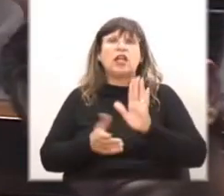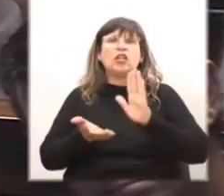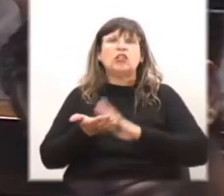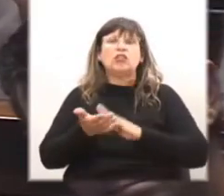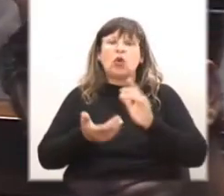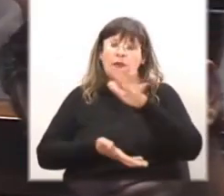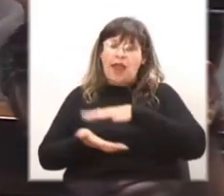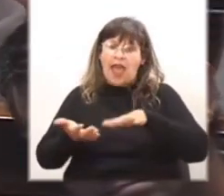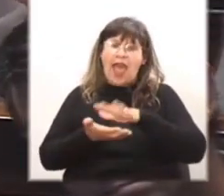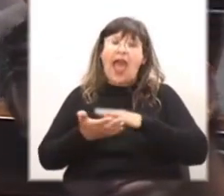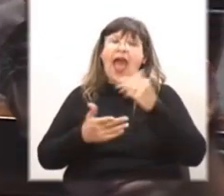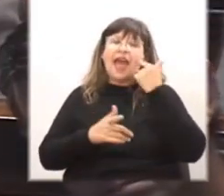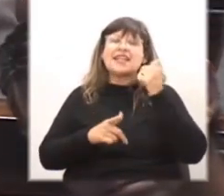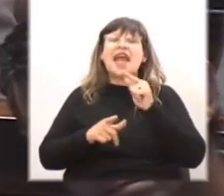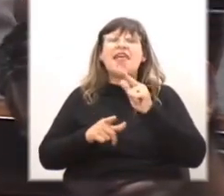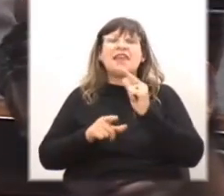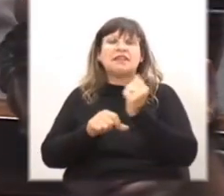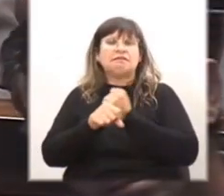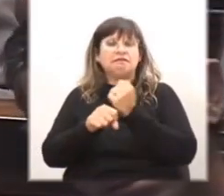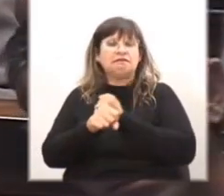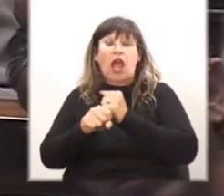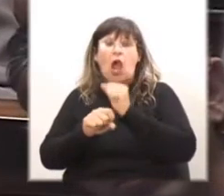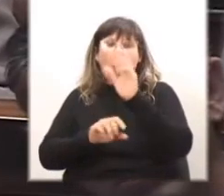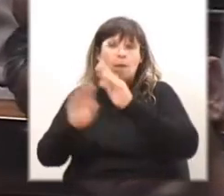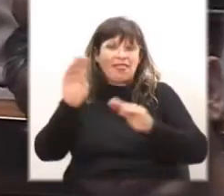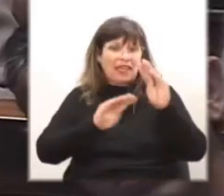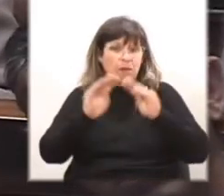de operación y mantenimiento,